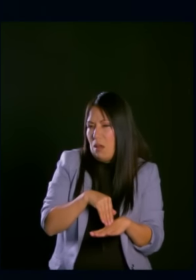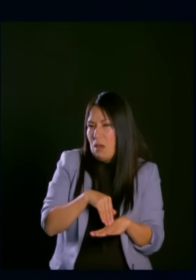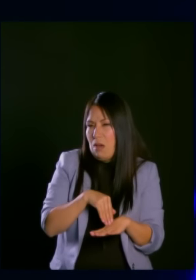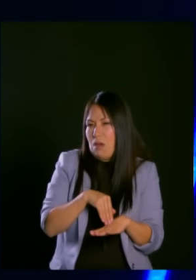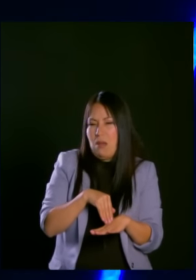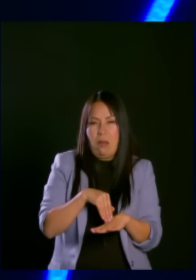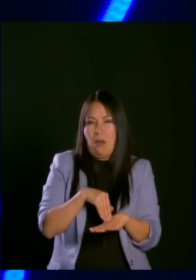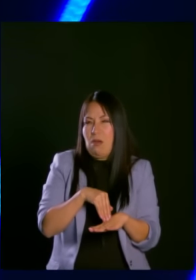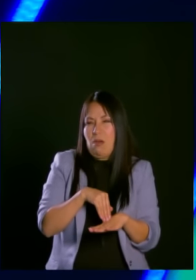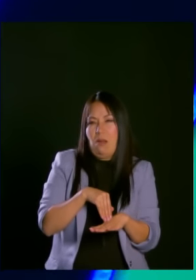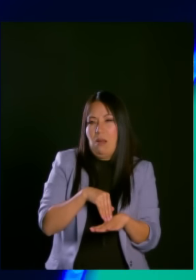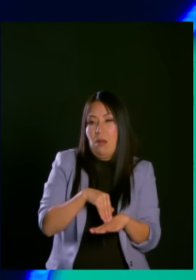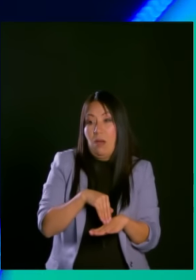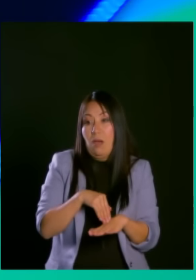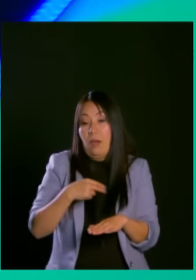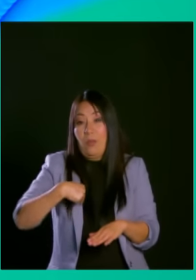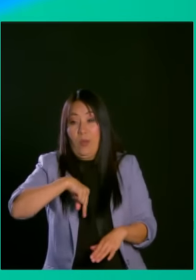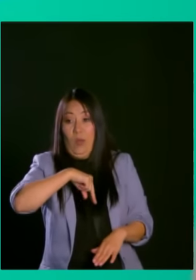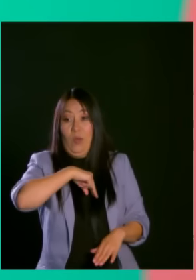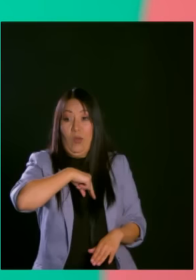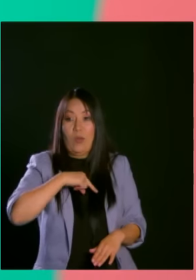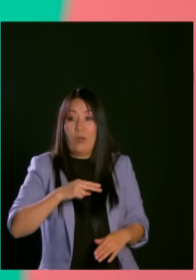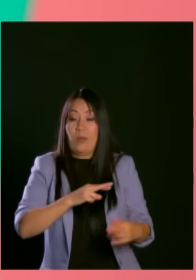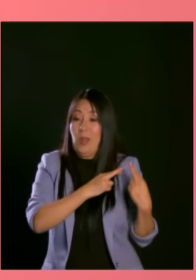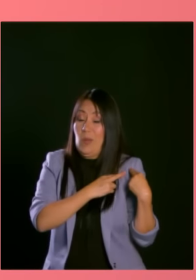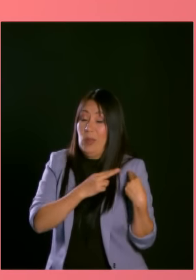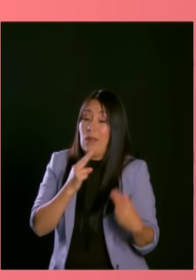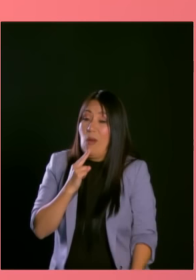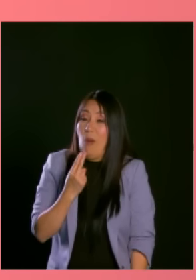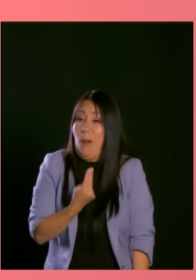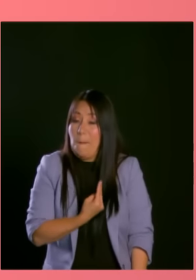en lugar de tener la humildad y la sencillez de decir, hey,